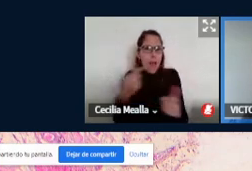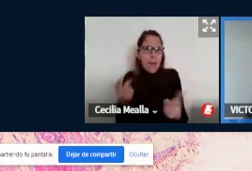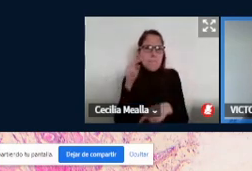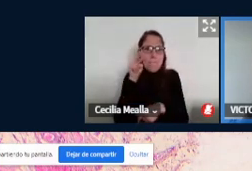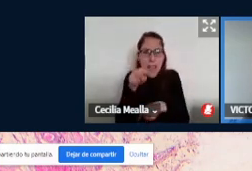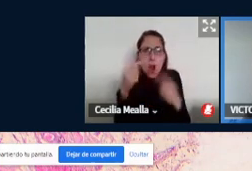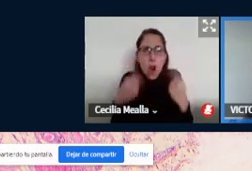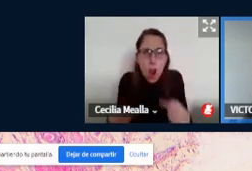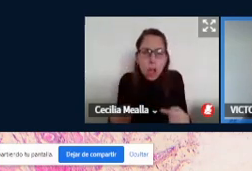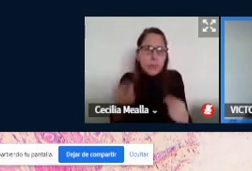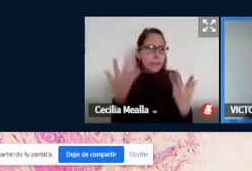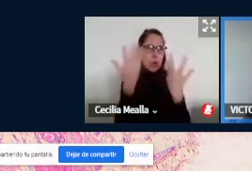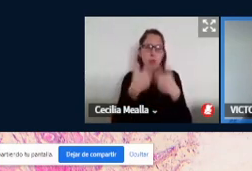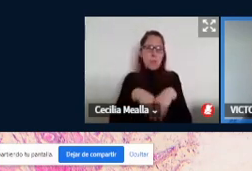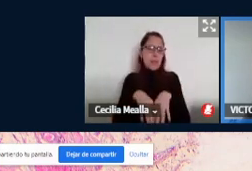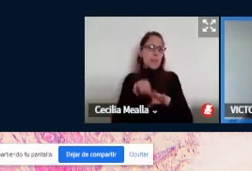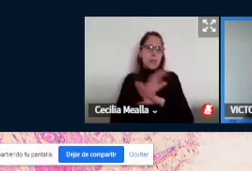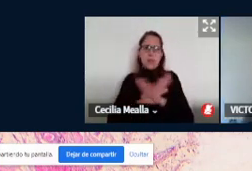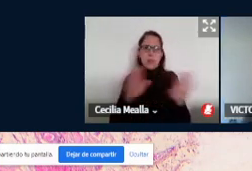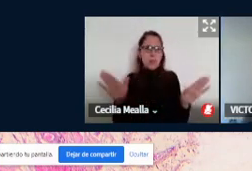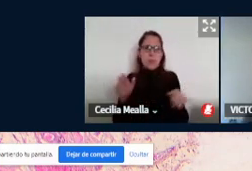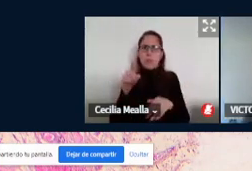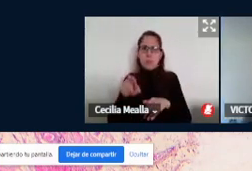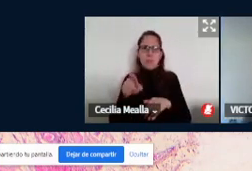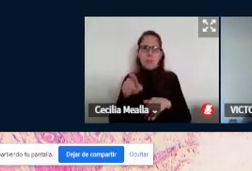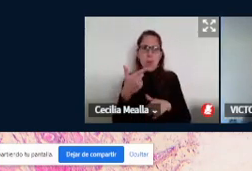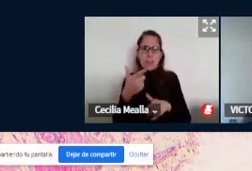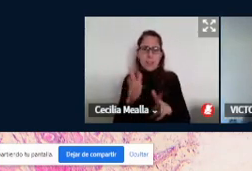Bueno, listo, no. Vaso linfático no puede ser.